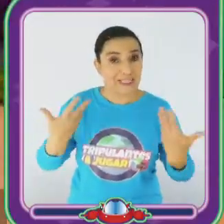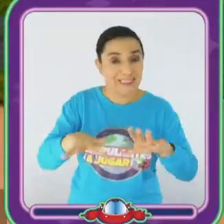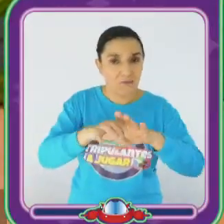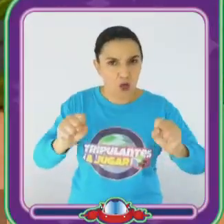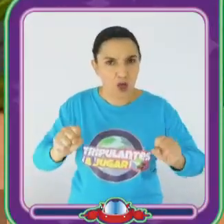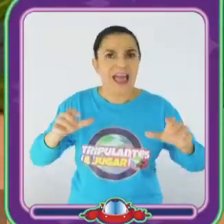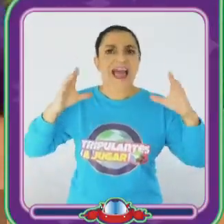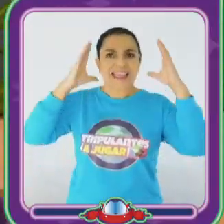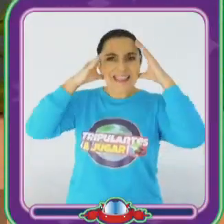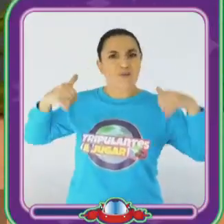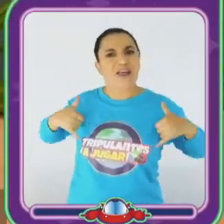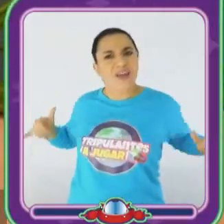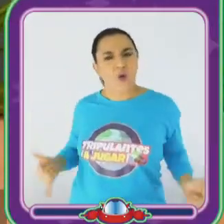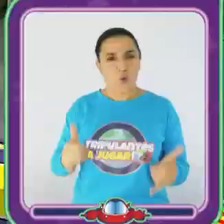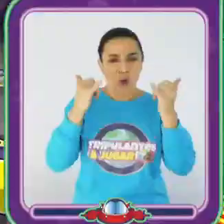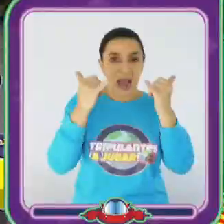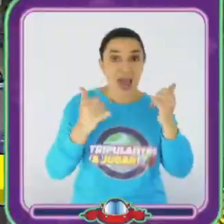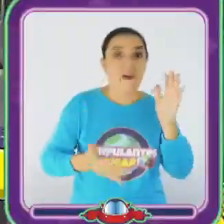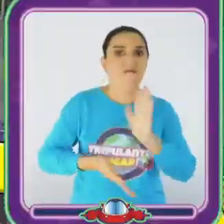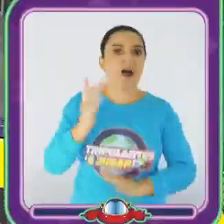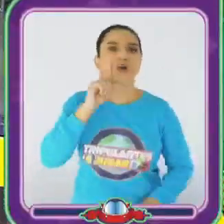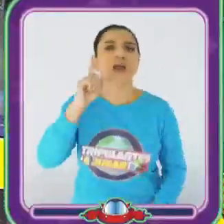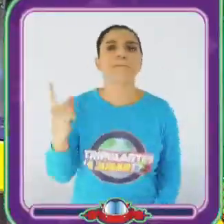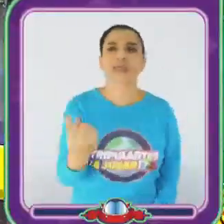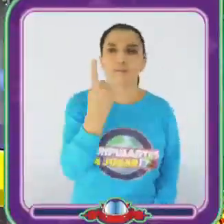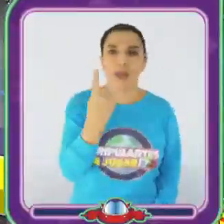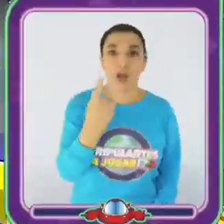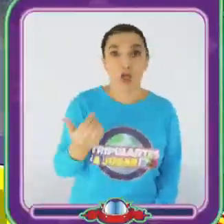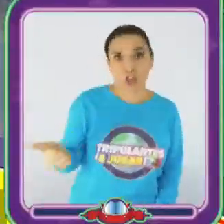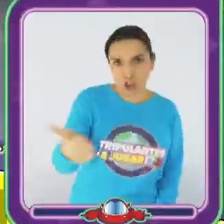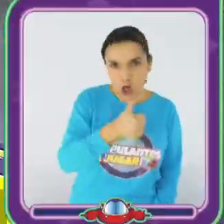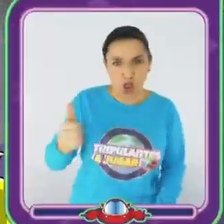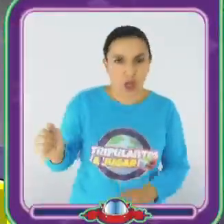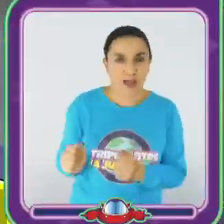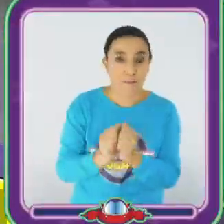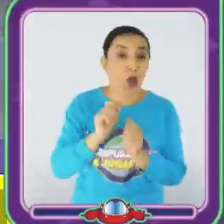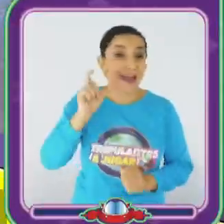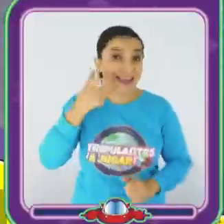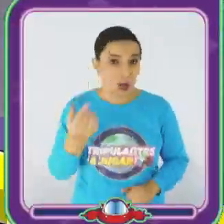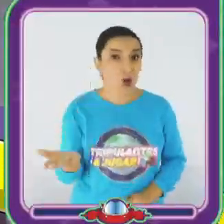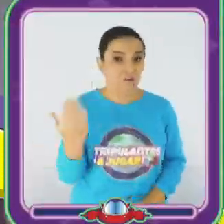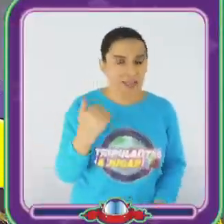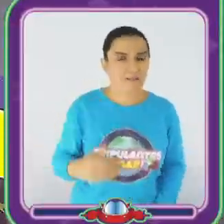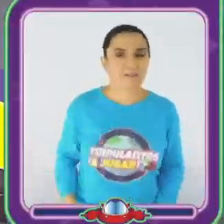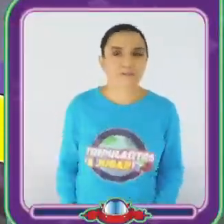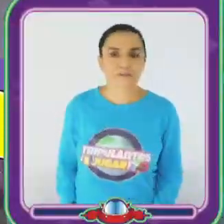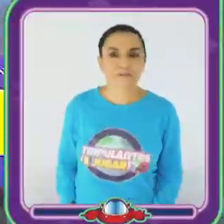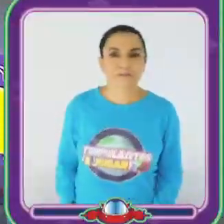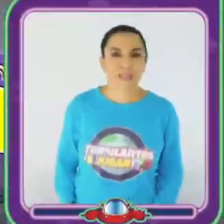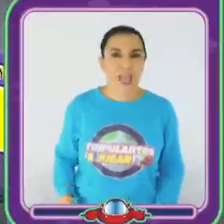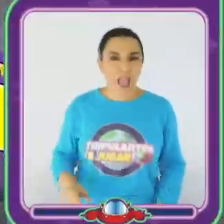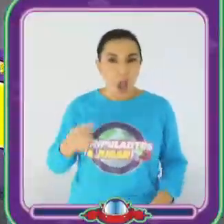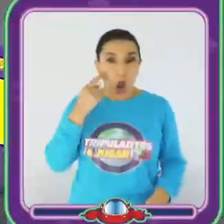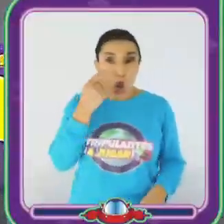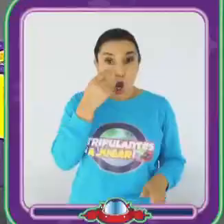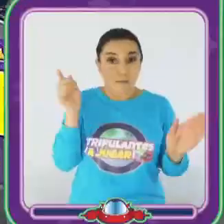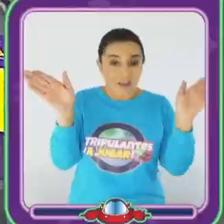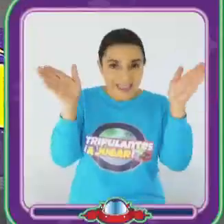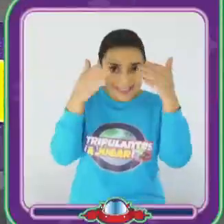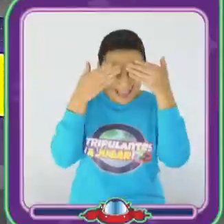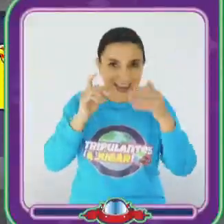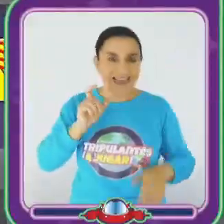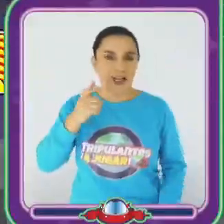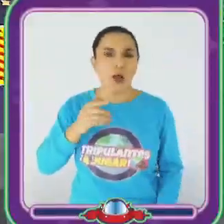porque tripulantes, ¡a jugar! Vamos, ¿quién va a pasar primero? Todos, acompáñenme todos si Gregorio viene para acá. Y vamos a vendar a